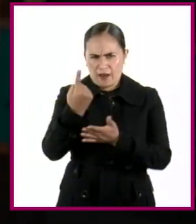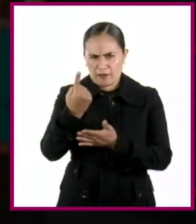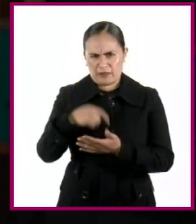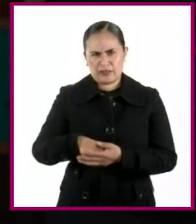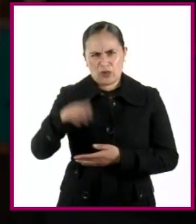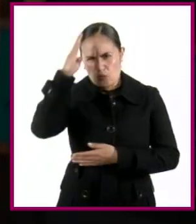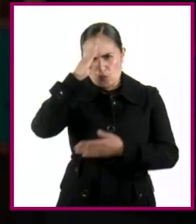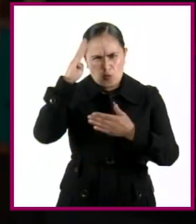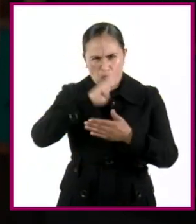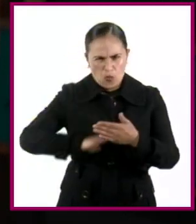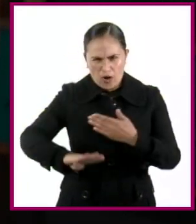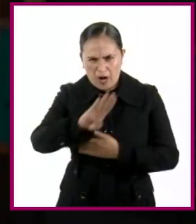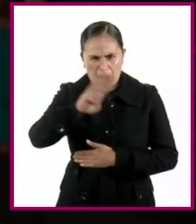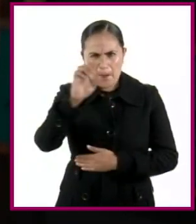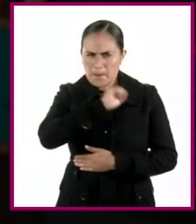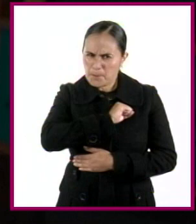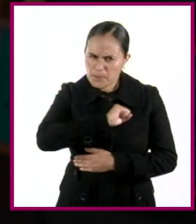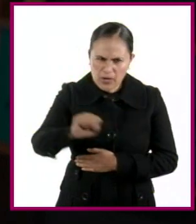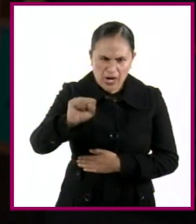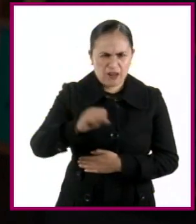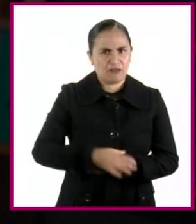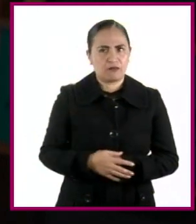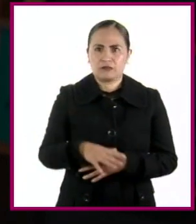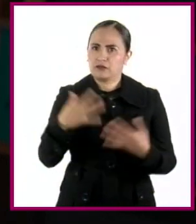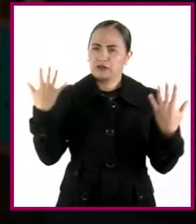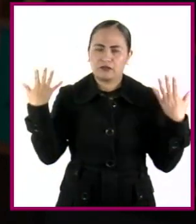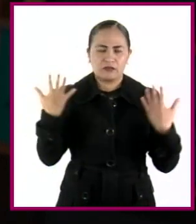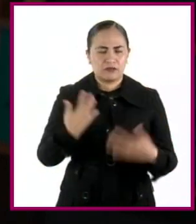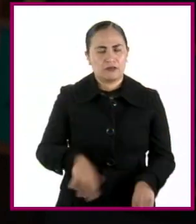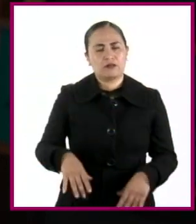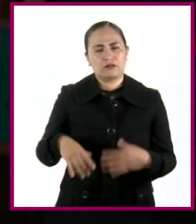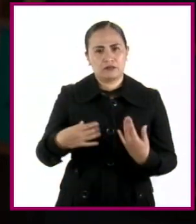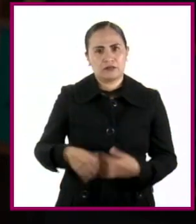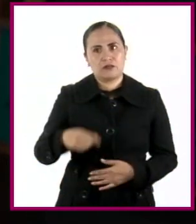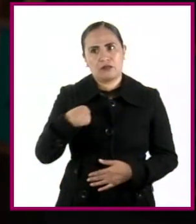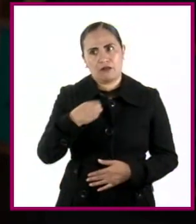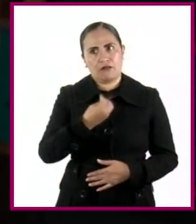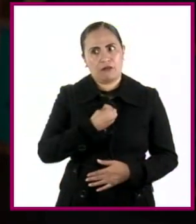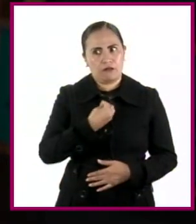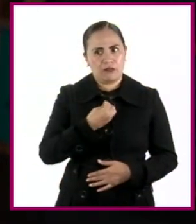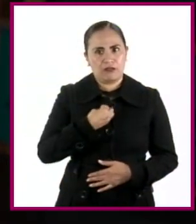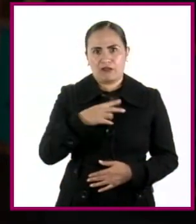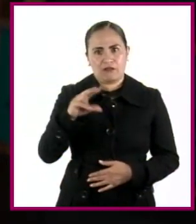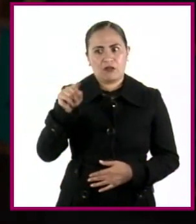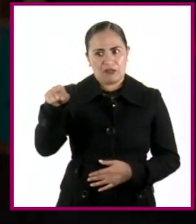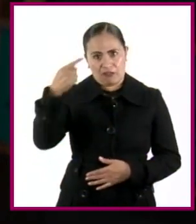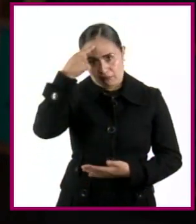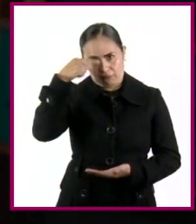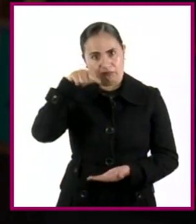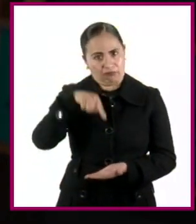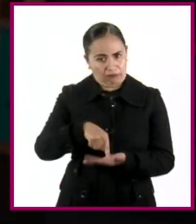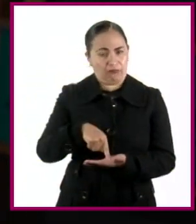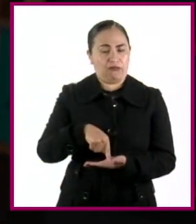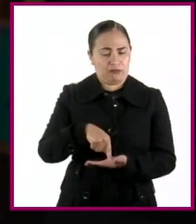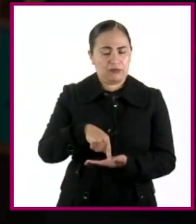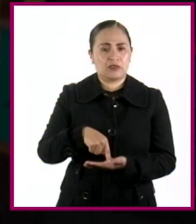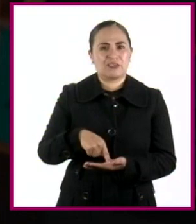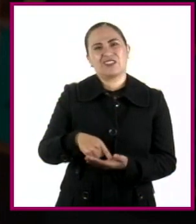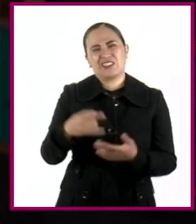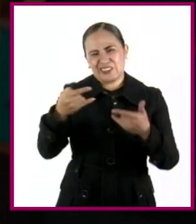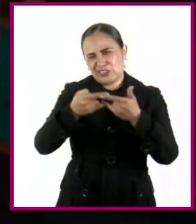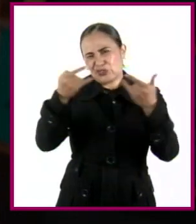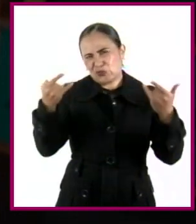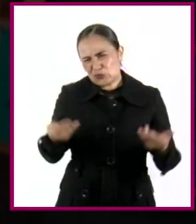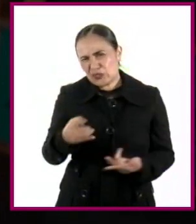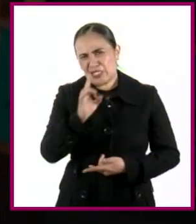bruja malvada, no. Estaba insoportable, como que se la estaba creyendo, ¿eh? Y es que esas historias de miedo como que